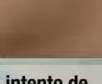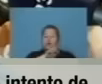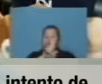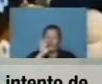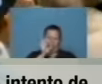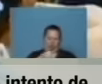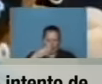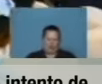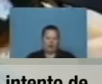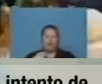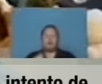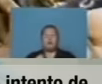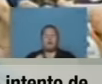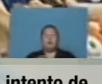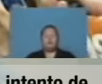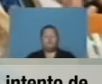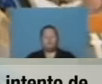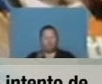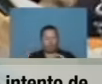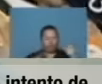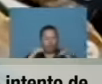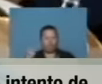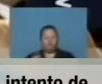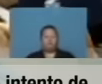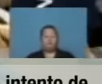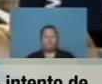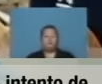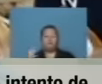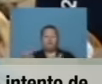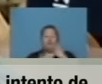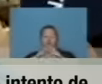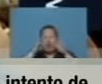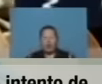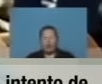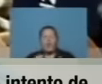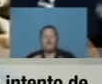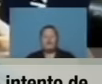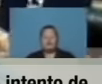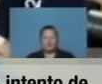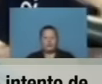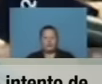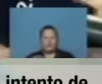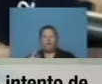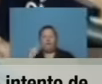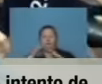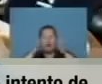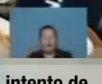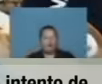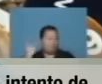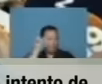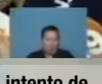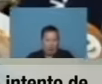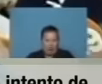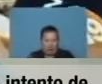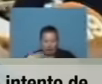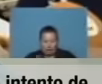elección. ¿Qué hay que hacer con los delincuentes que quemaron San Pablo, quema de delincuentes que quemaron urnas? Meterlos